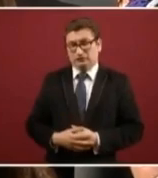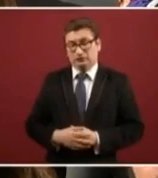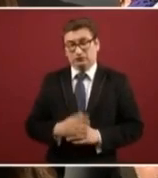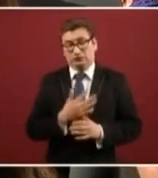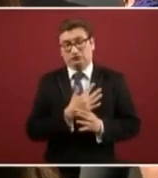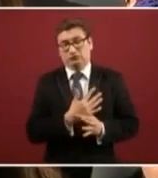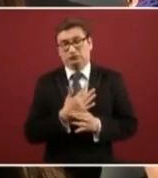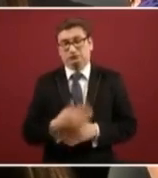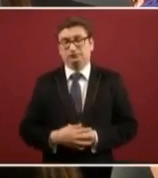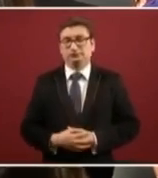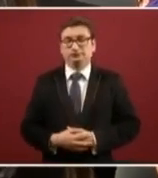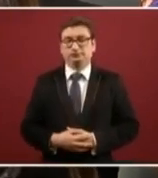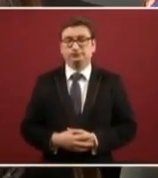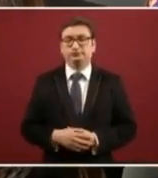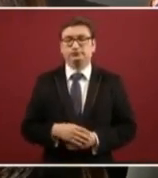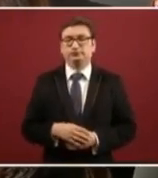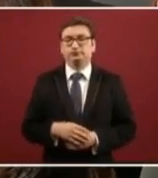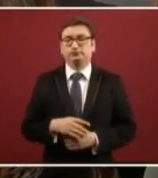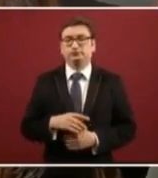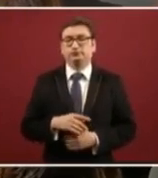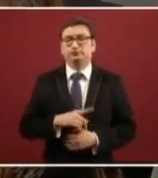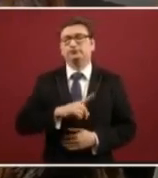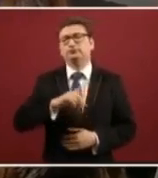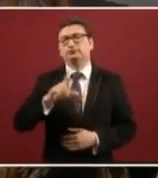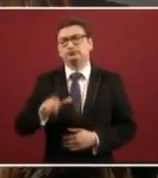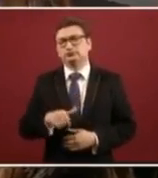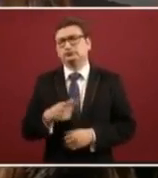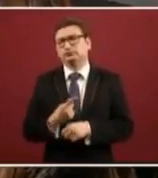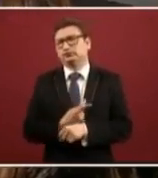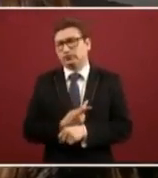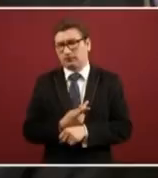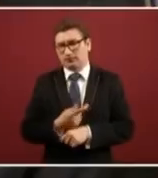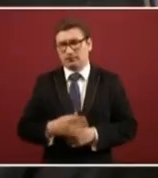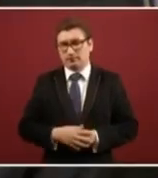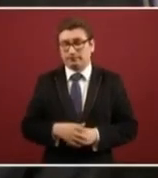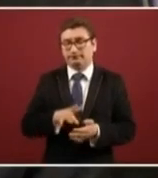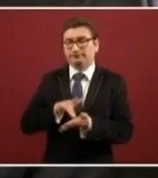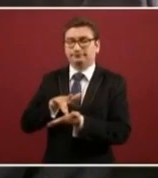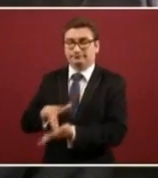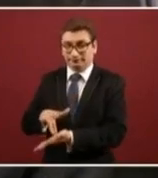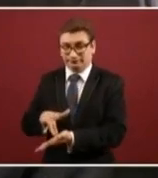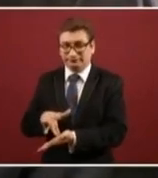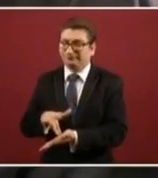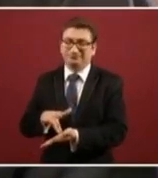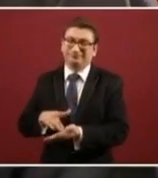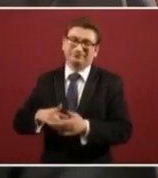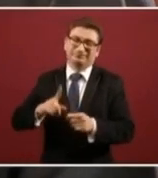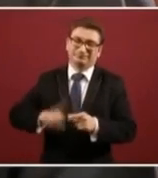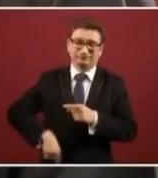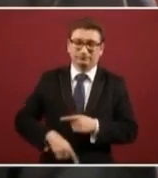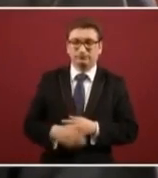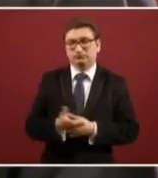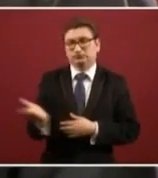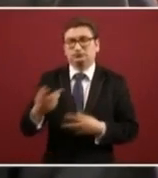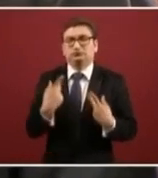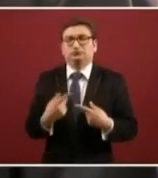Y lo que sucedió es que se dejó sin apoyo a los